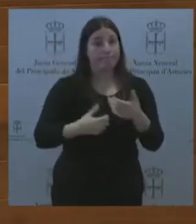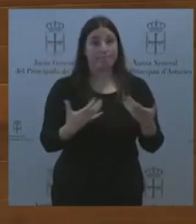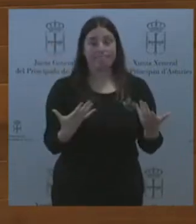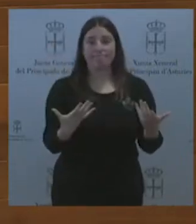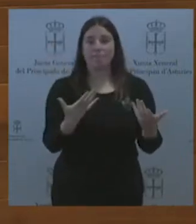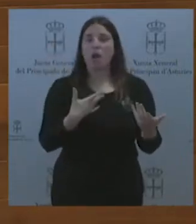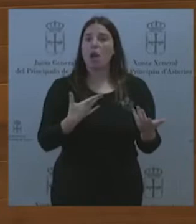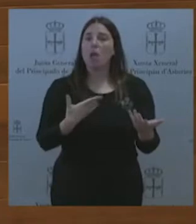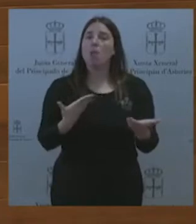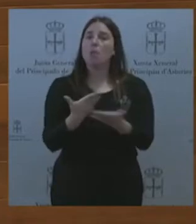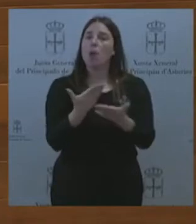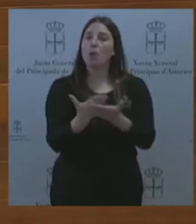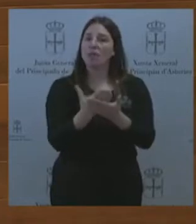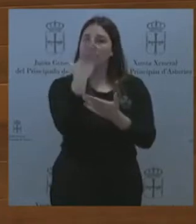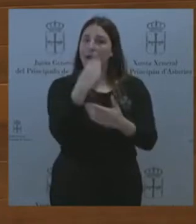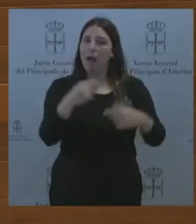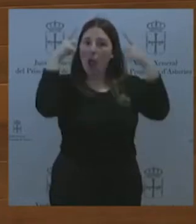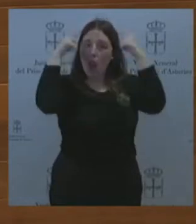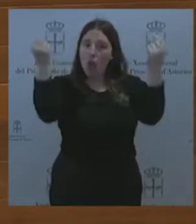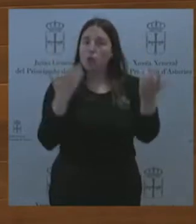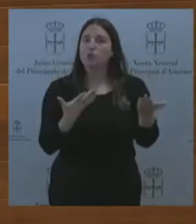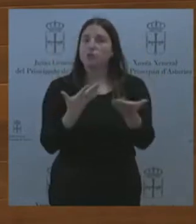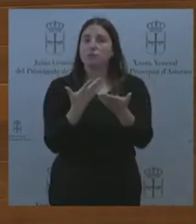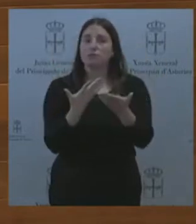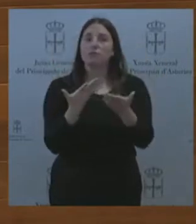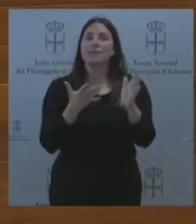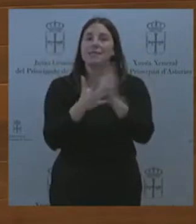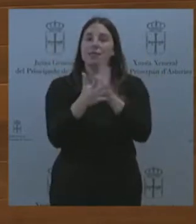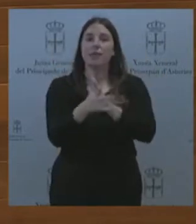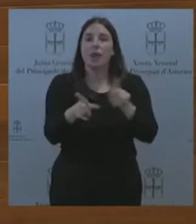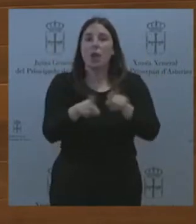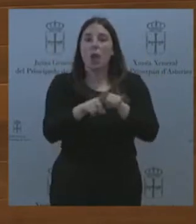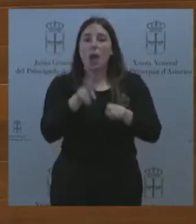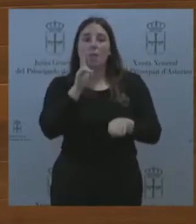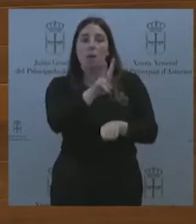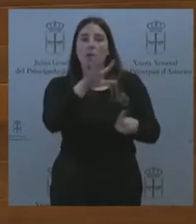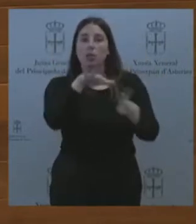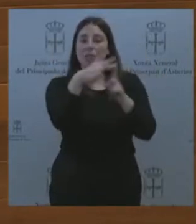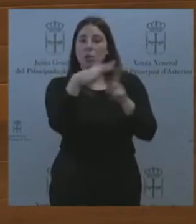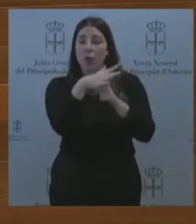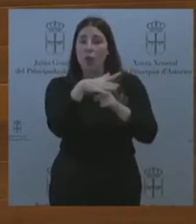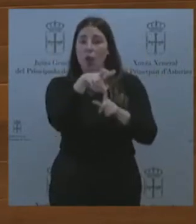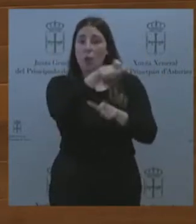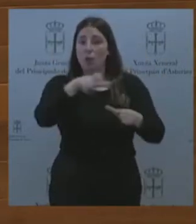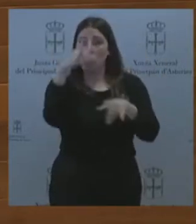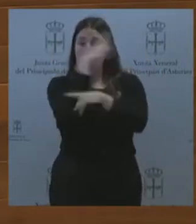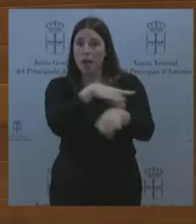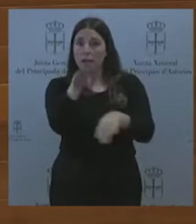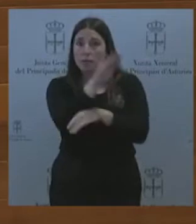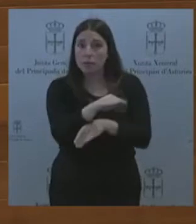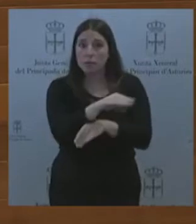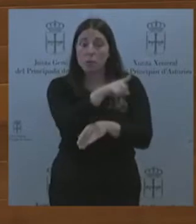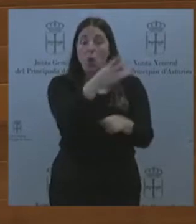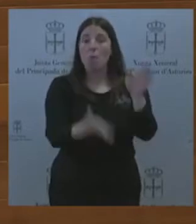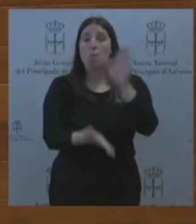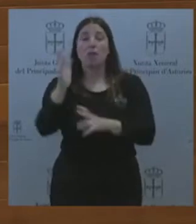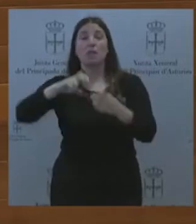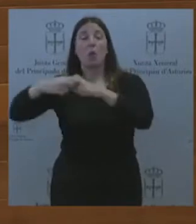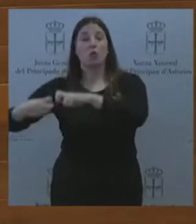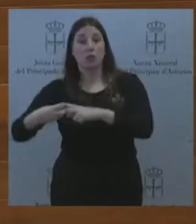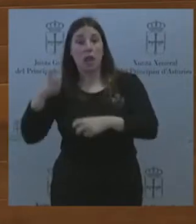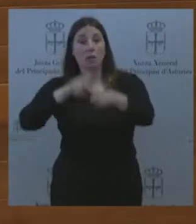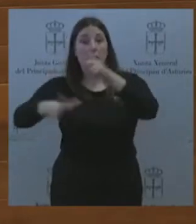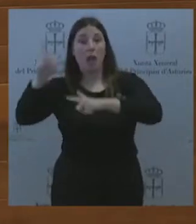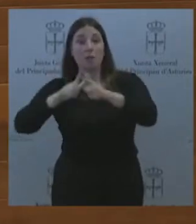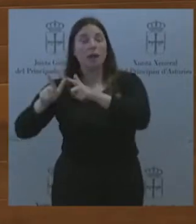la desesperación de los ganaderos. Ustedes mucho ir a Bruselas, pero en realidad nada cambia. De seguir así pronto no